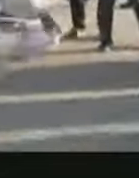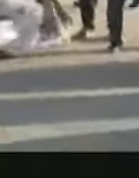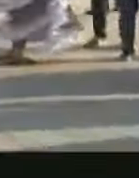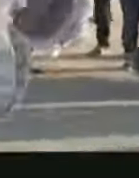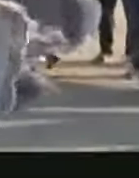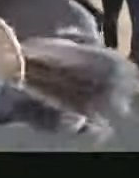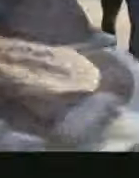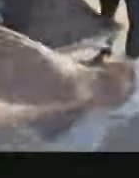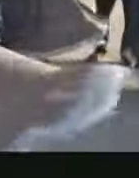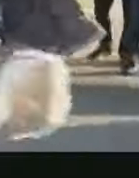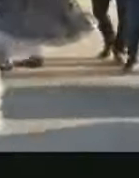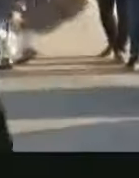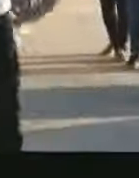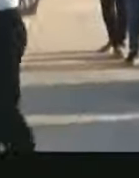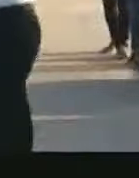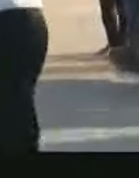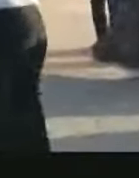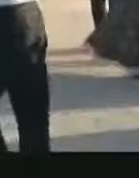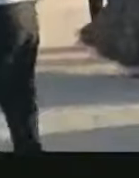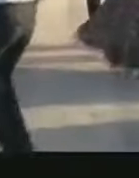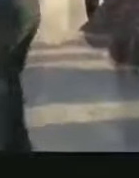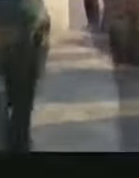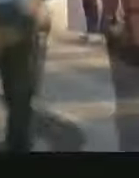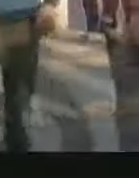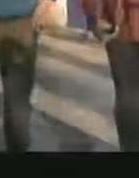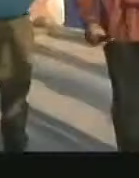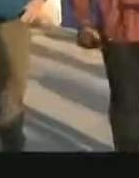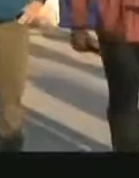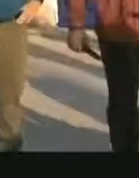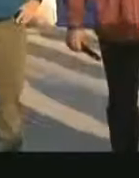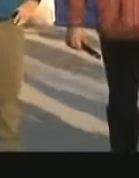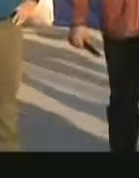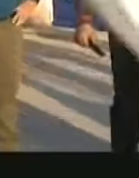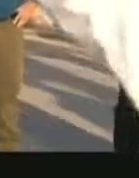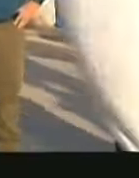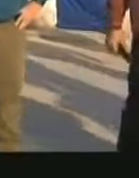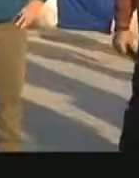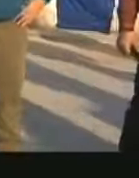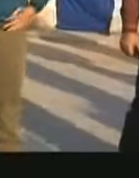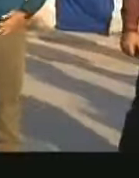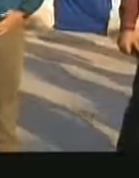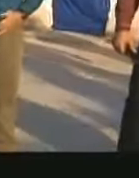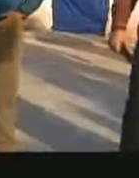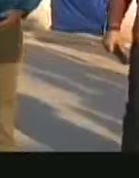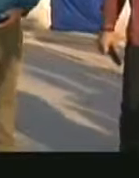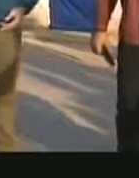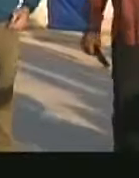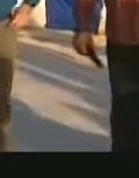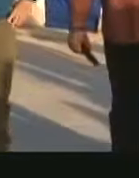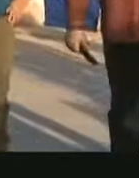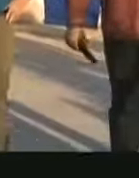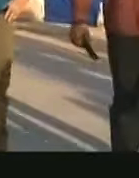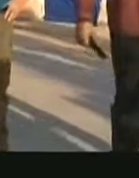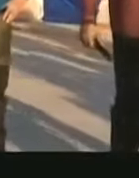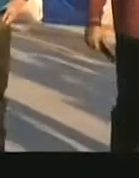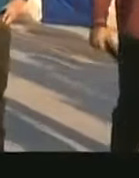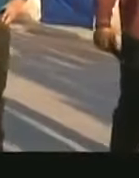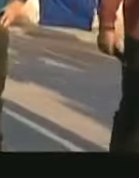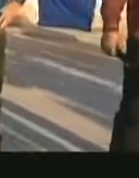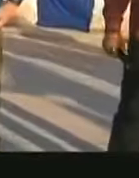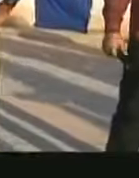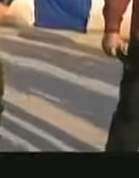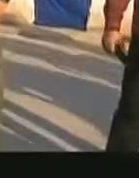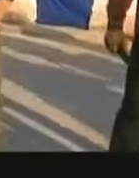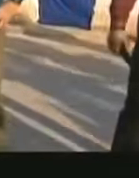de acá, de esta ciudad, de esta población oriental del país, con un estribillo, con